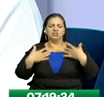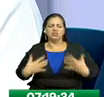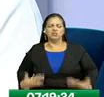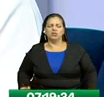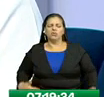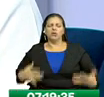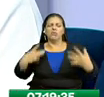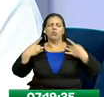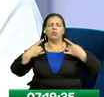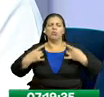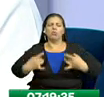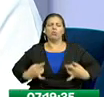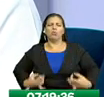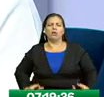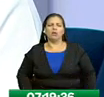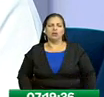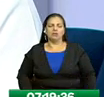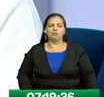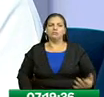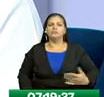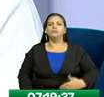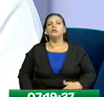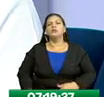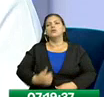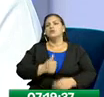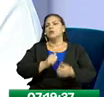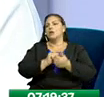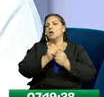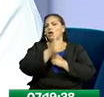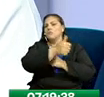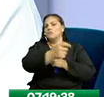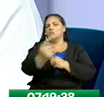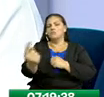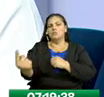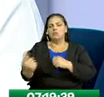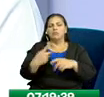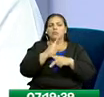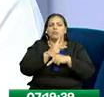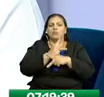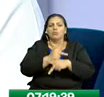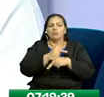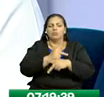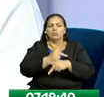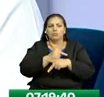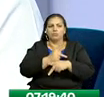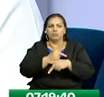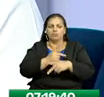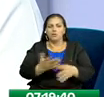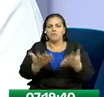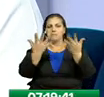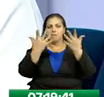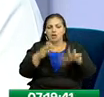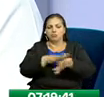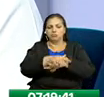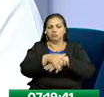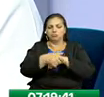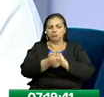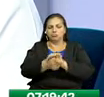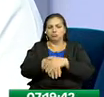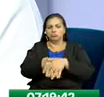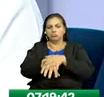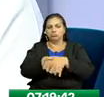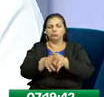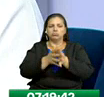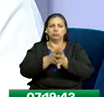en el sentido de todas estas enfermedades respiratorias que son propias de la época, el lavado de manos, el uso del